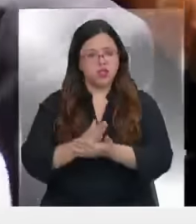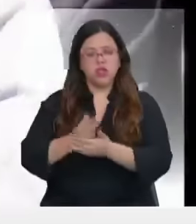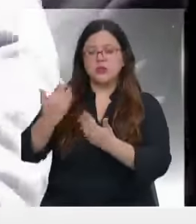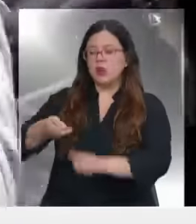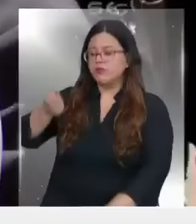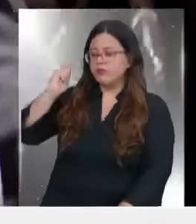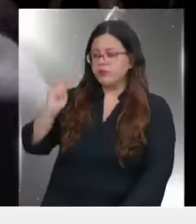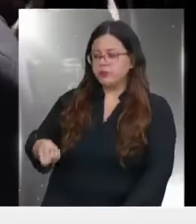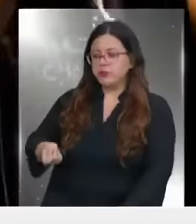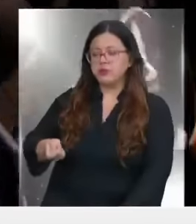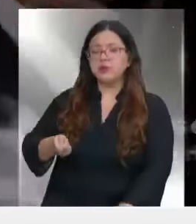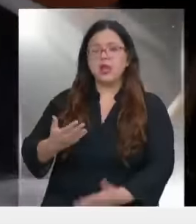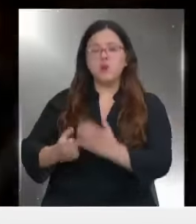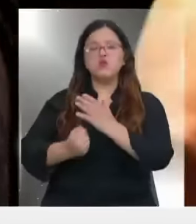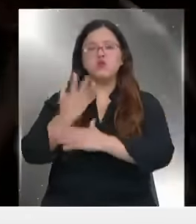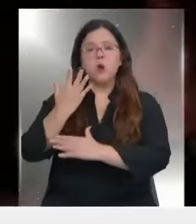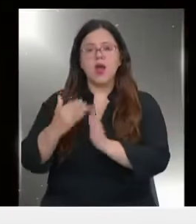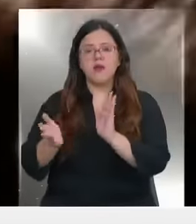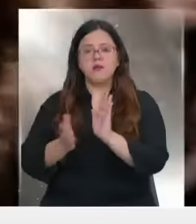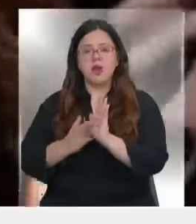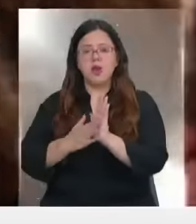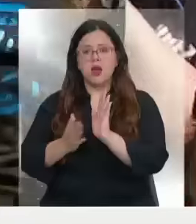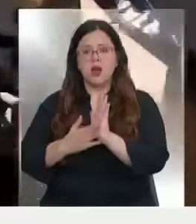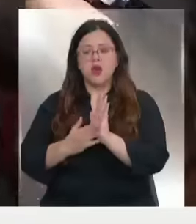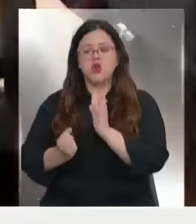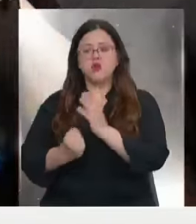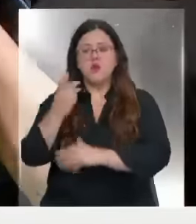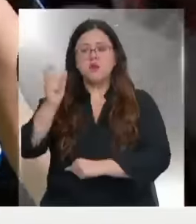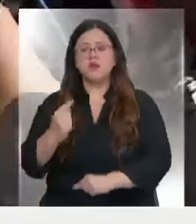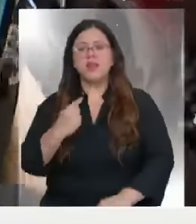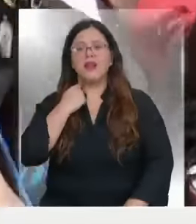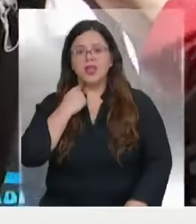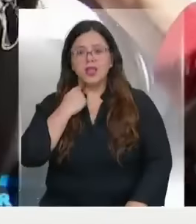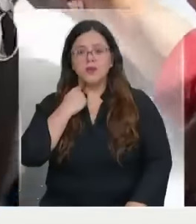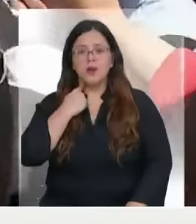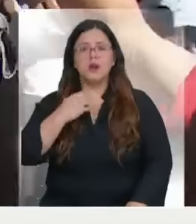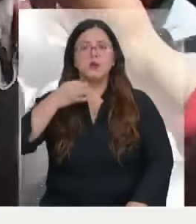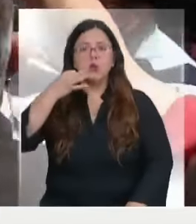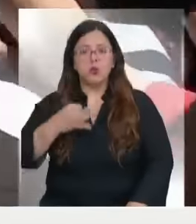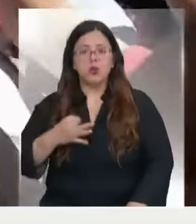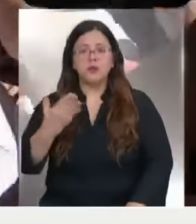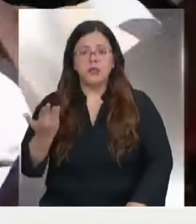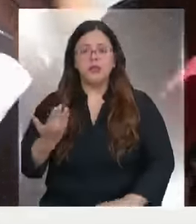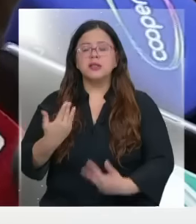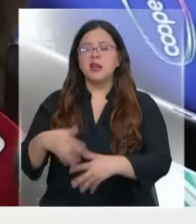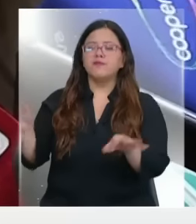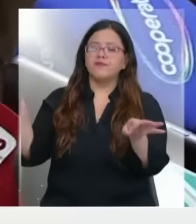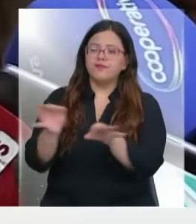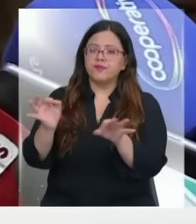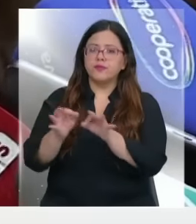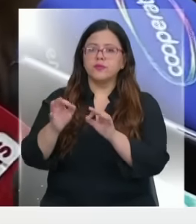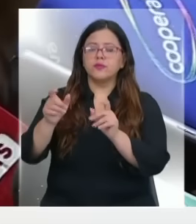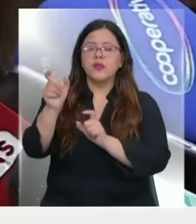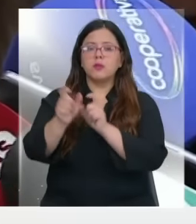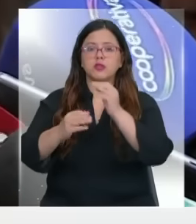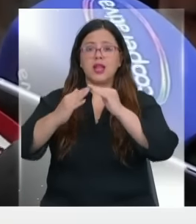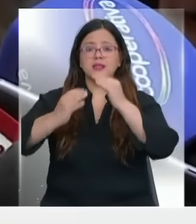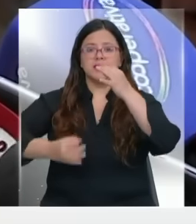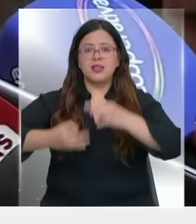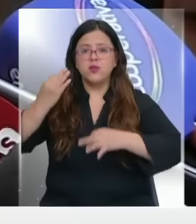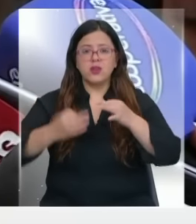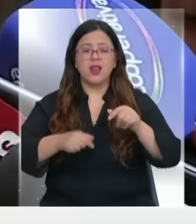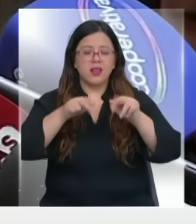al imputado por un nuevo hecho, una nueva víctima, en donde le señalamos al tribunal que el modus operandi era el